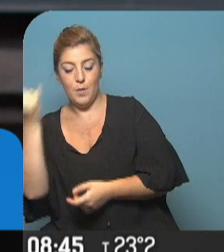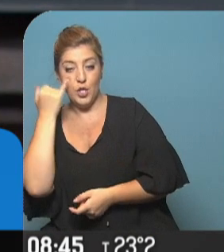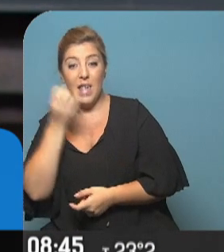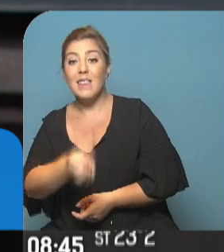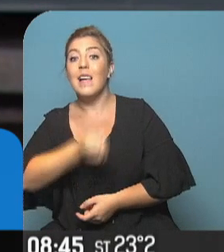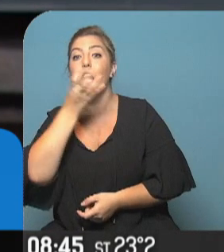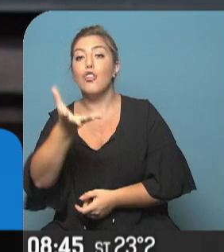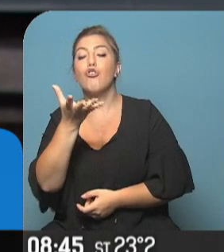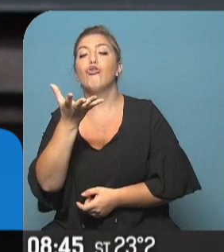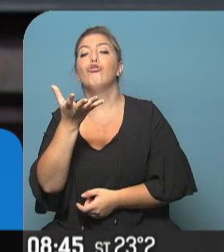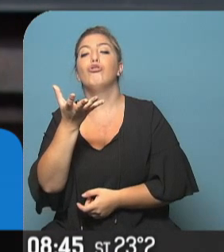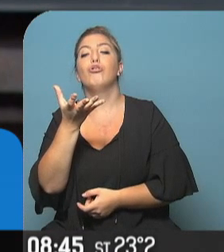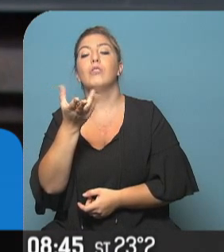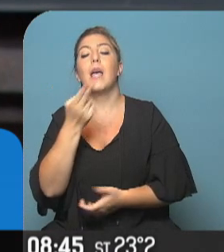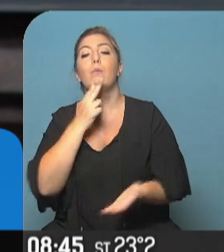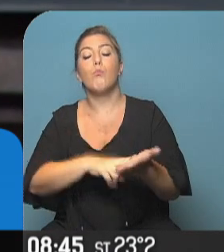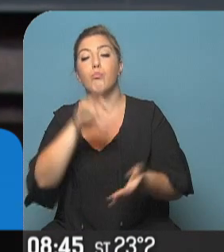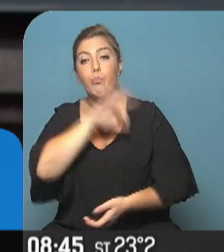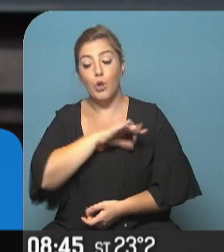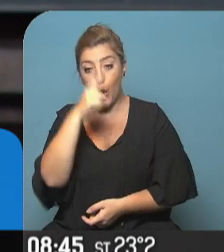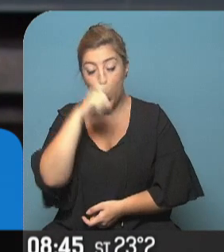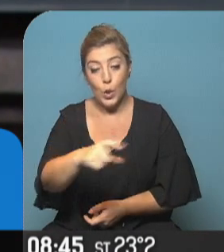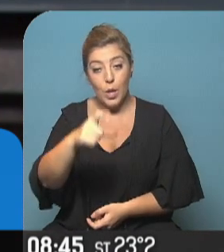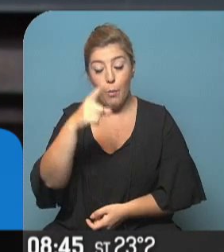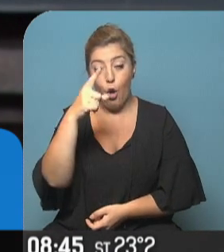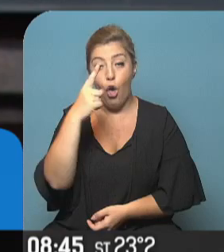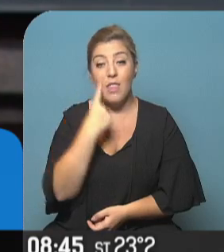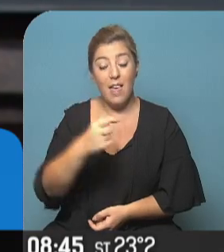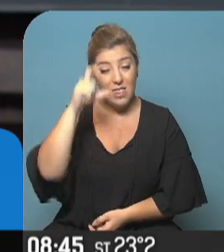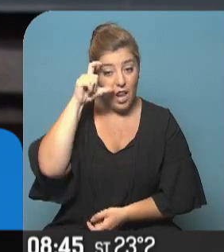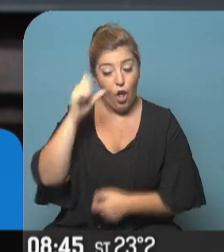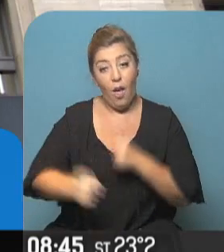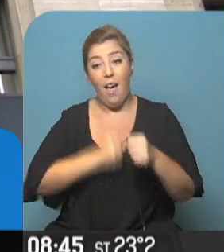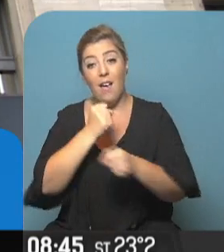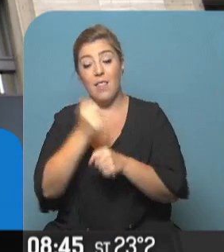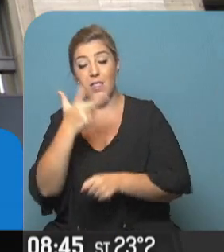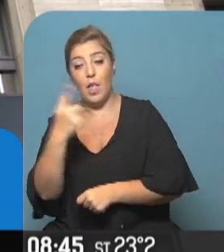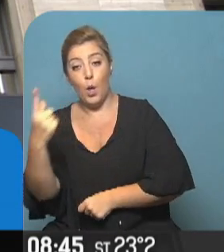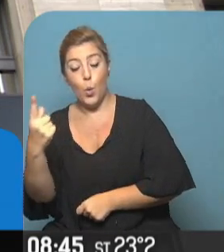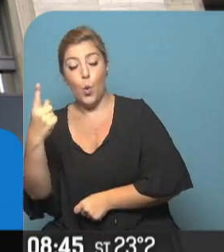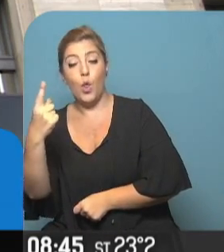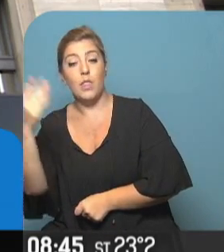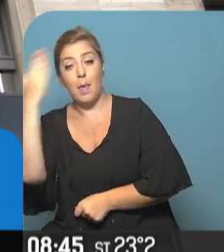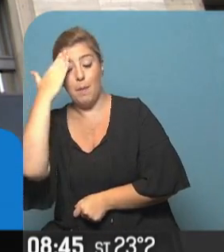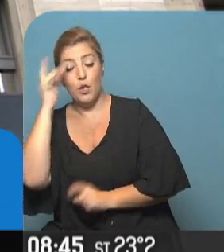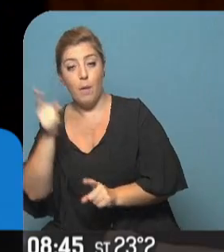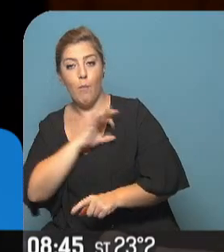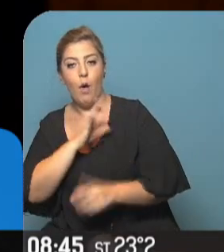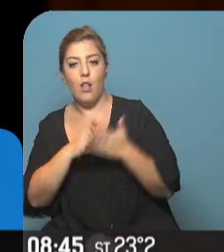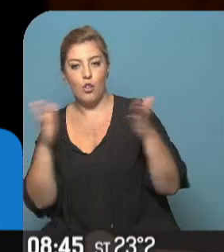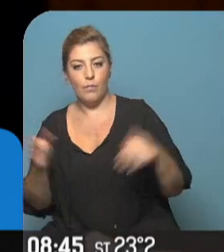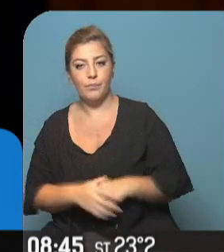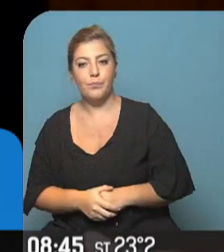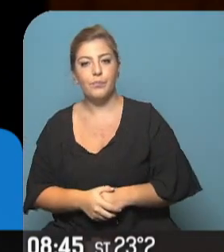para empleados pasa desde el último día de enero al 31 de marzo del corriente año el sistema de deducciones